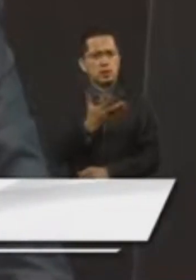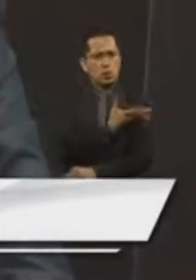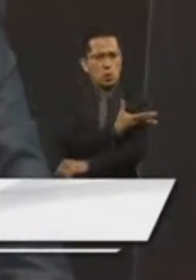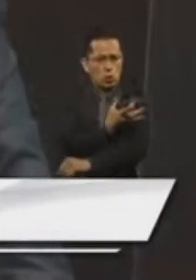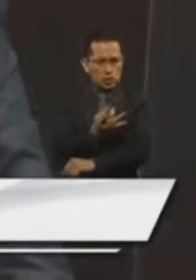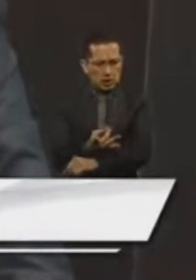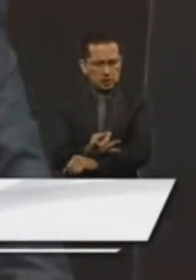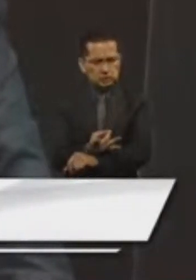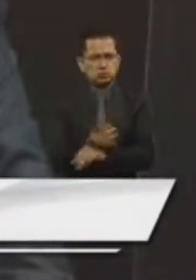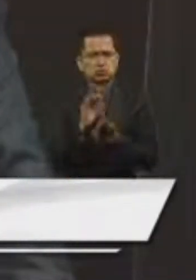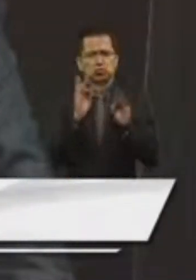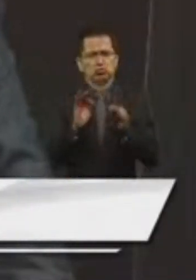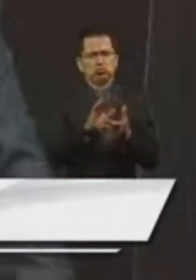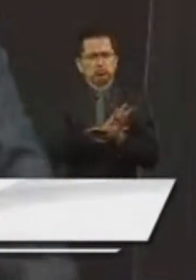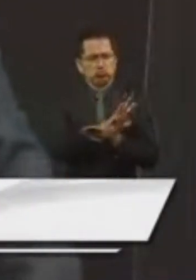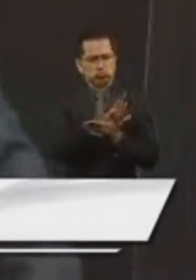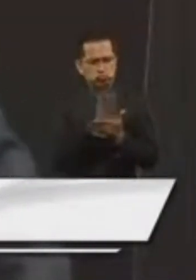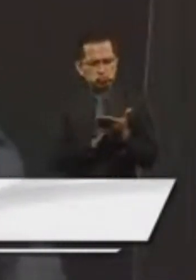tenemos.